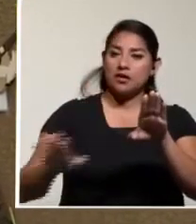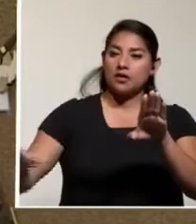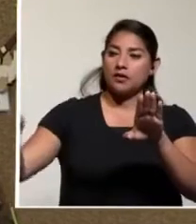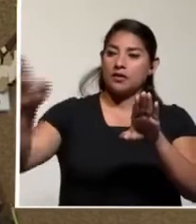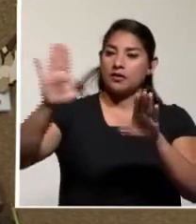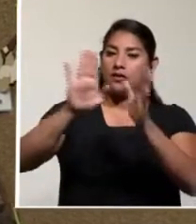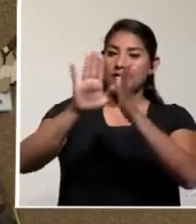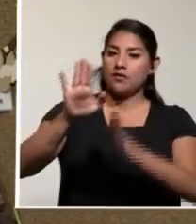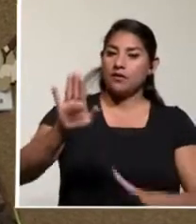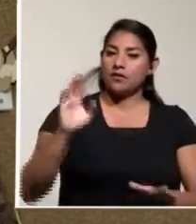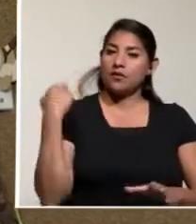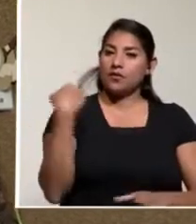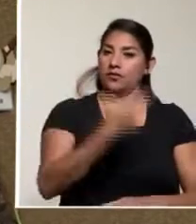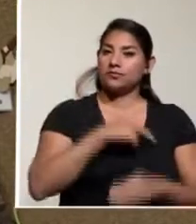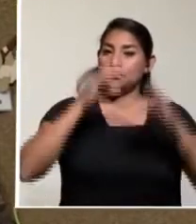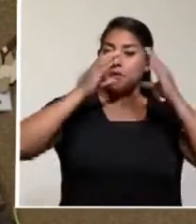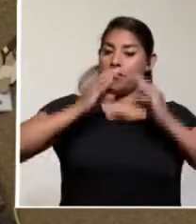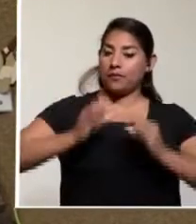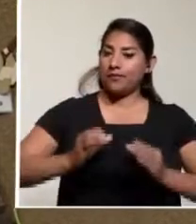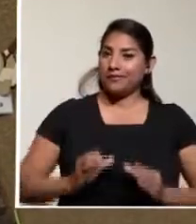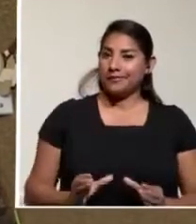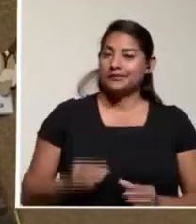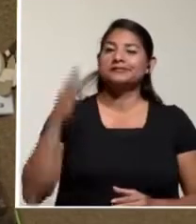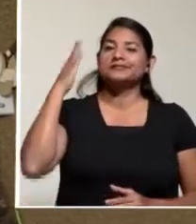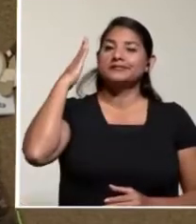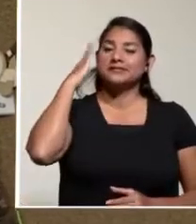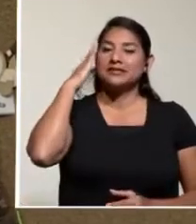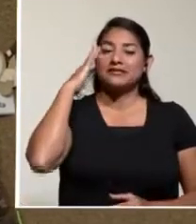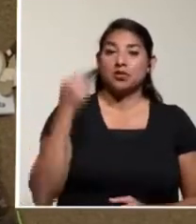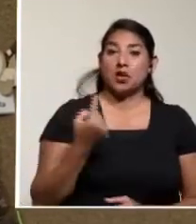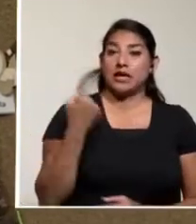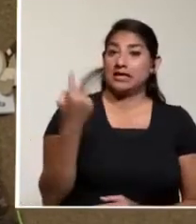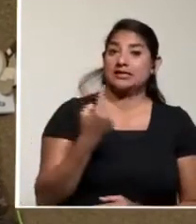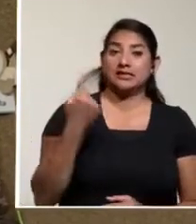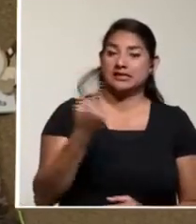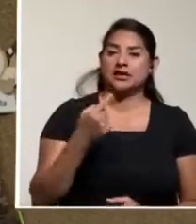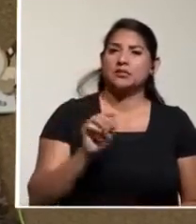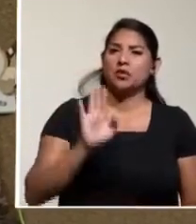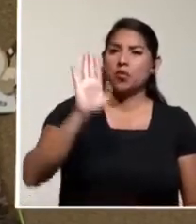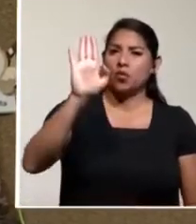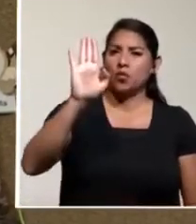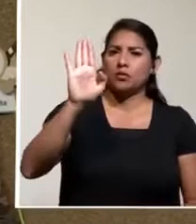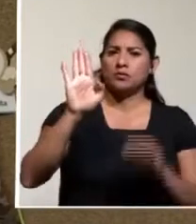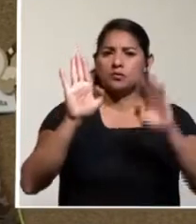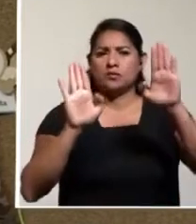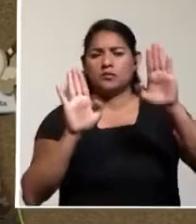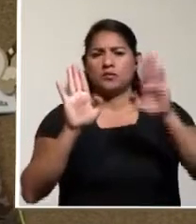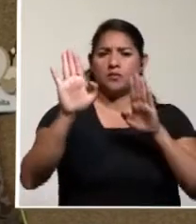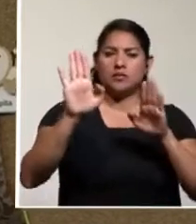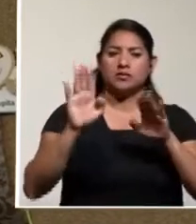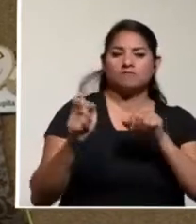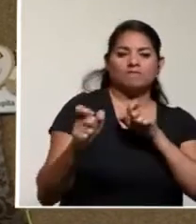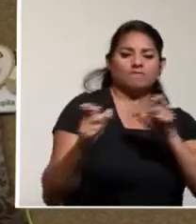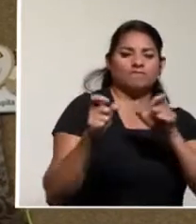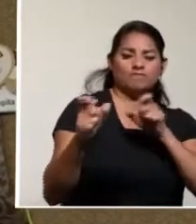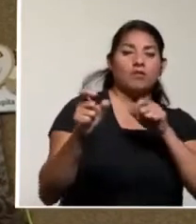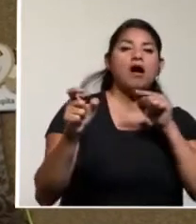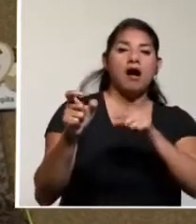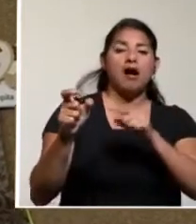y el otro lado de nuestro cuerpo, teniendo en cuenta que siempre, siempre uno de nuestros lados es el más dominante,